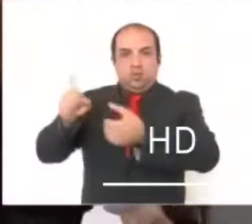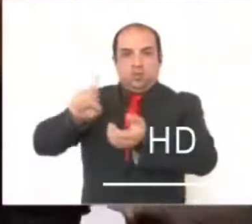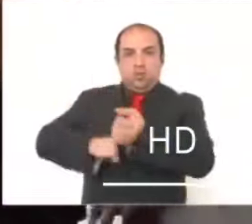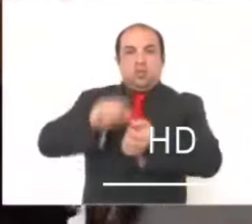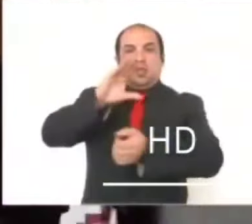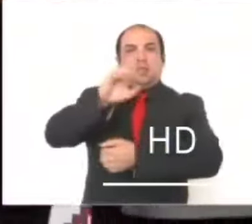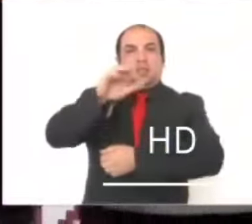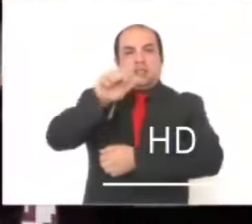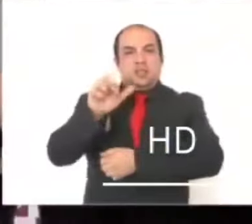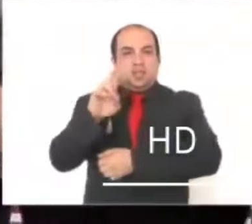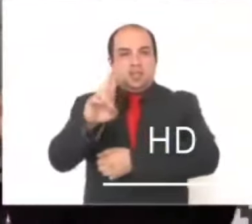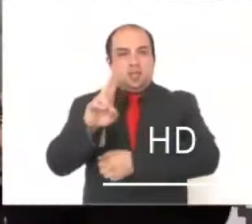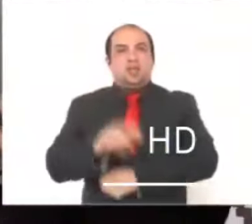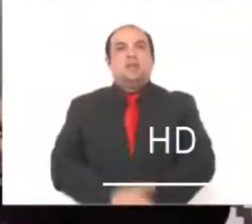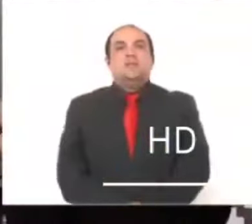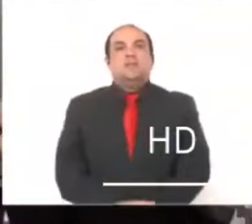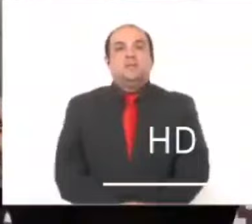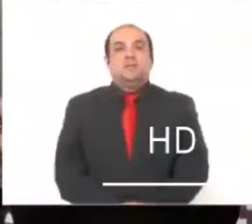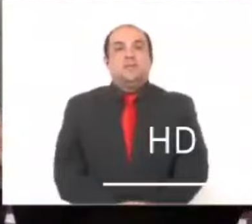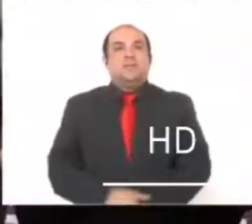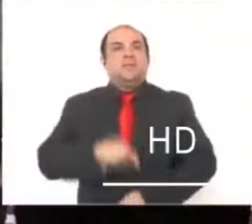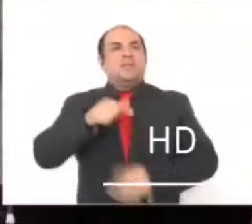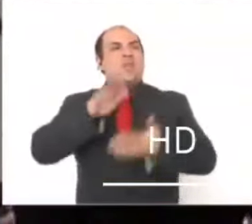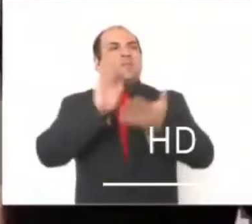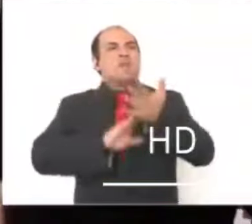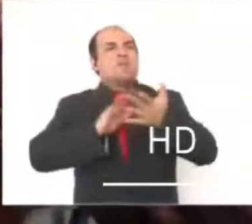César Salas Romero.